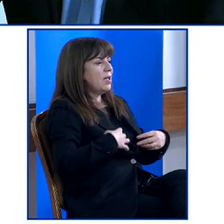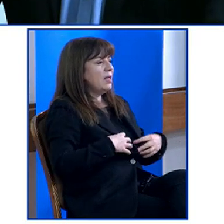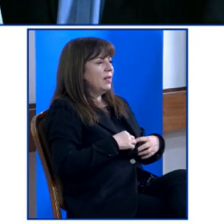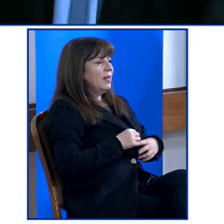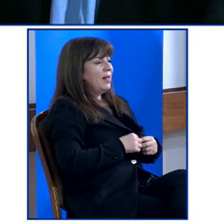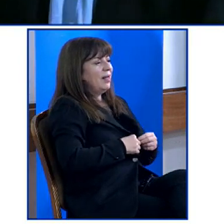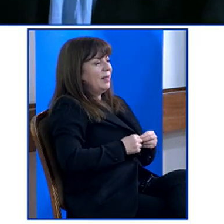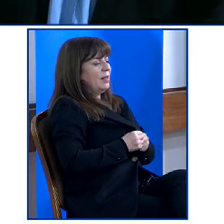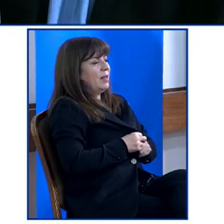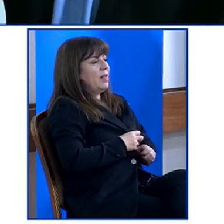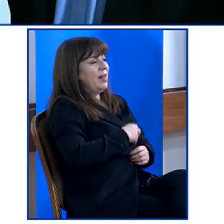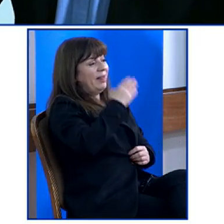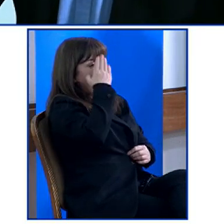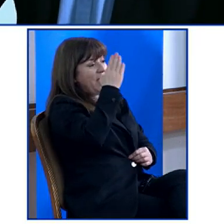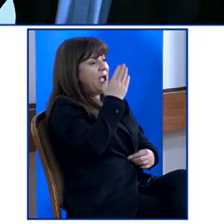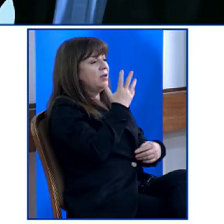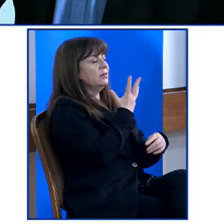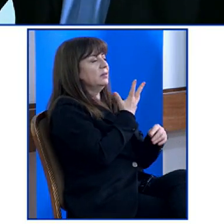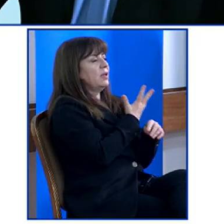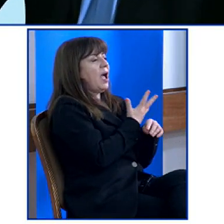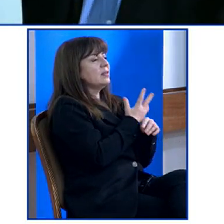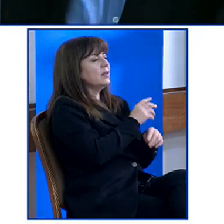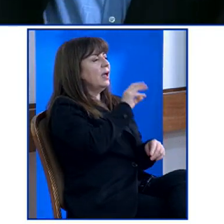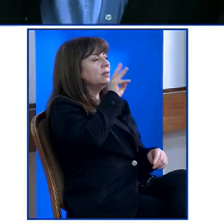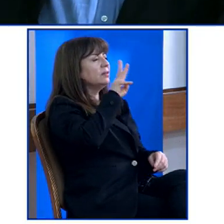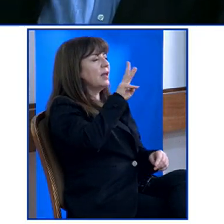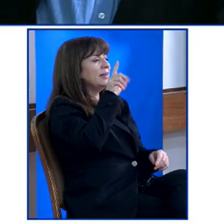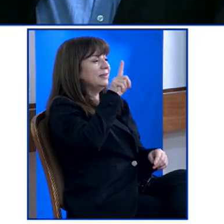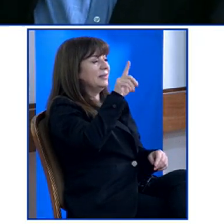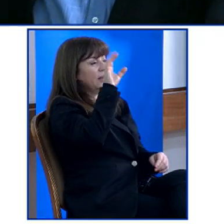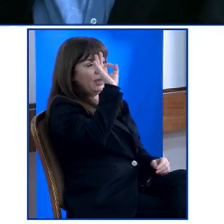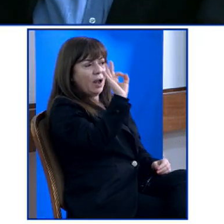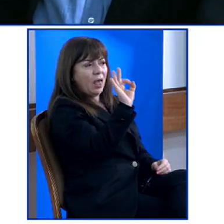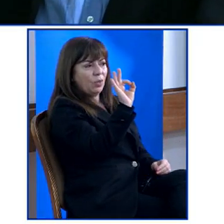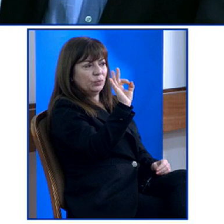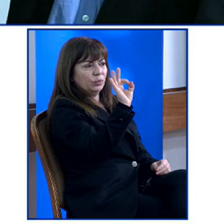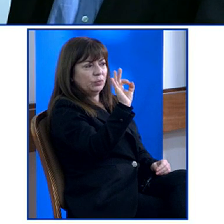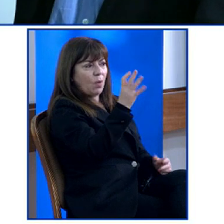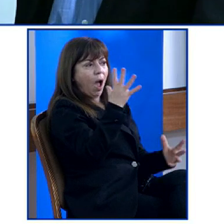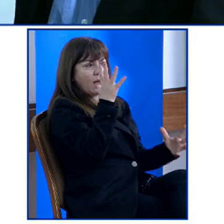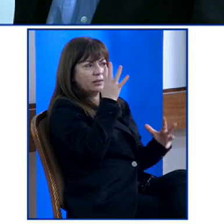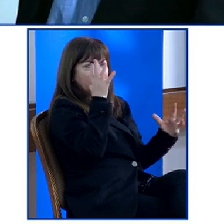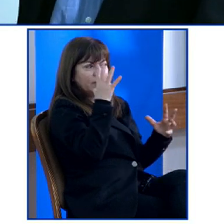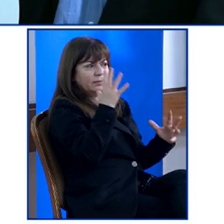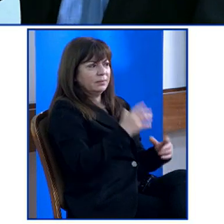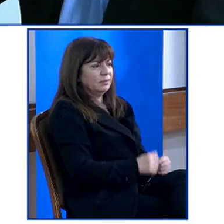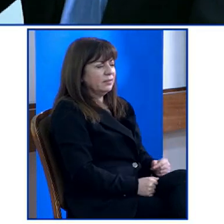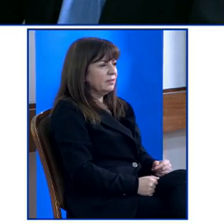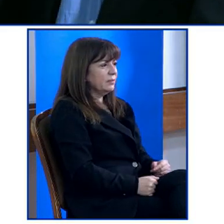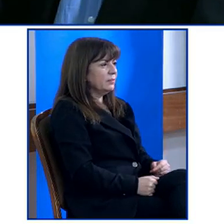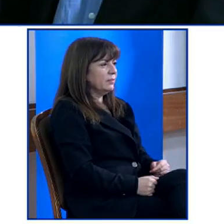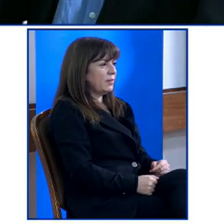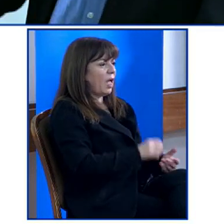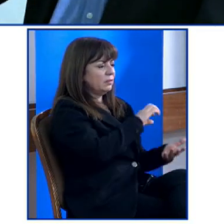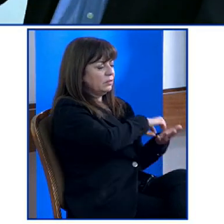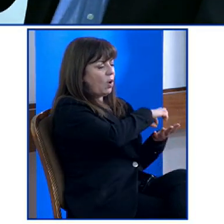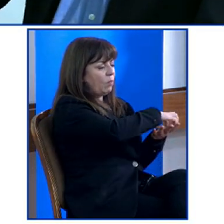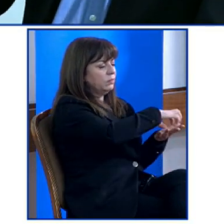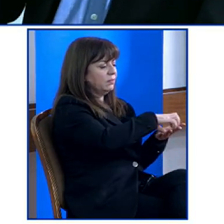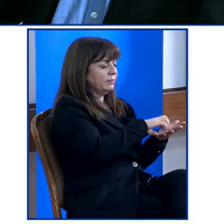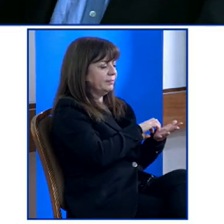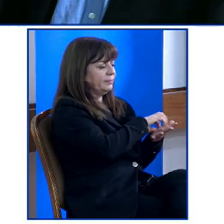días de hasta 37 grados. Entre paréntesis, no dije nada de eso. Esto es Santiago, diferentes comunas.